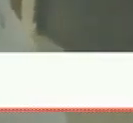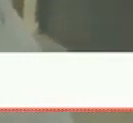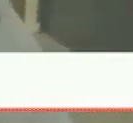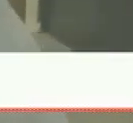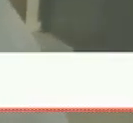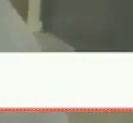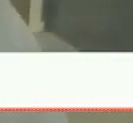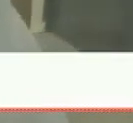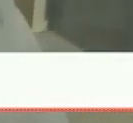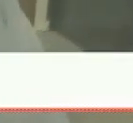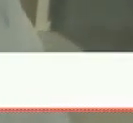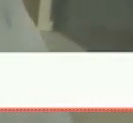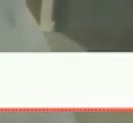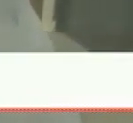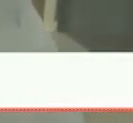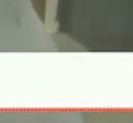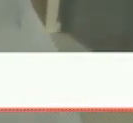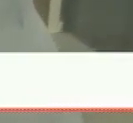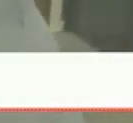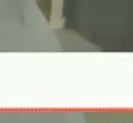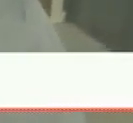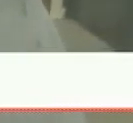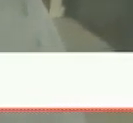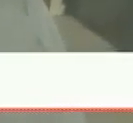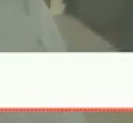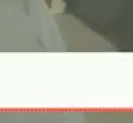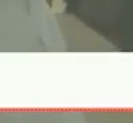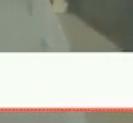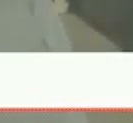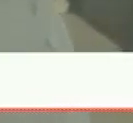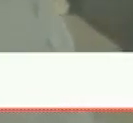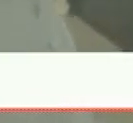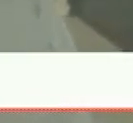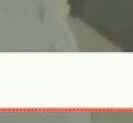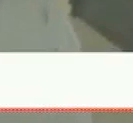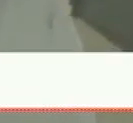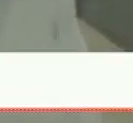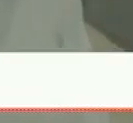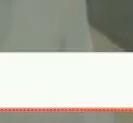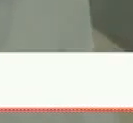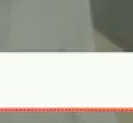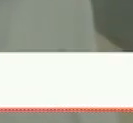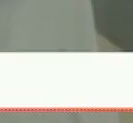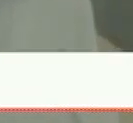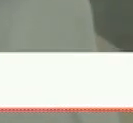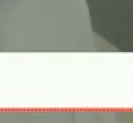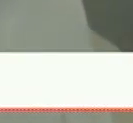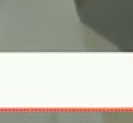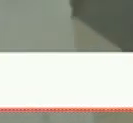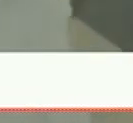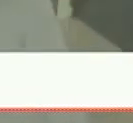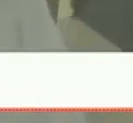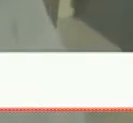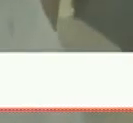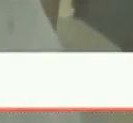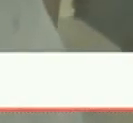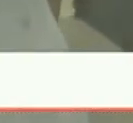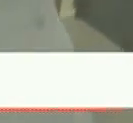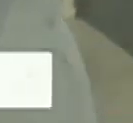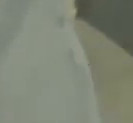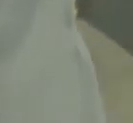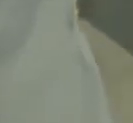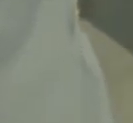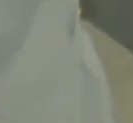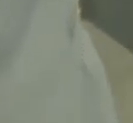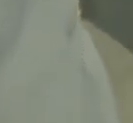Nicolás Maduro, al estado Zulia. Ha llamado a la recuperación productiva de la industria farmacéutica Venezuela este año